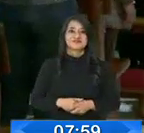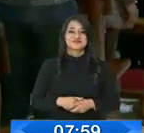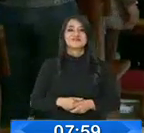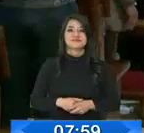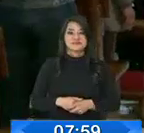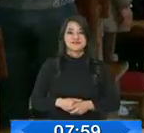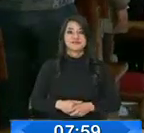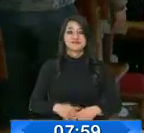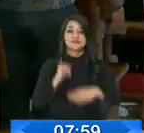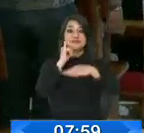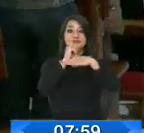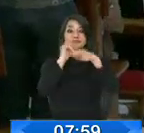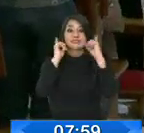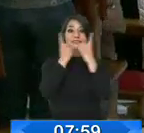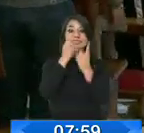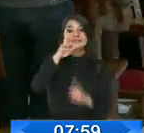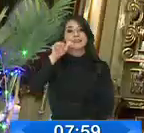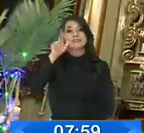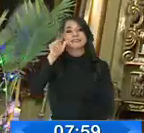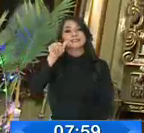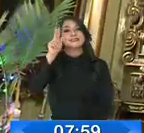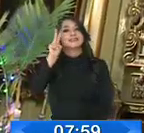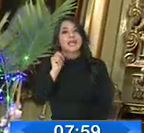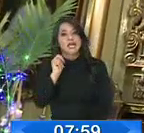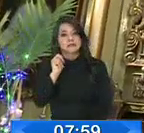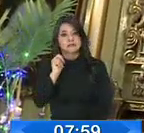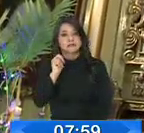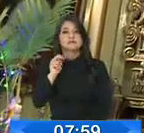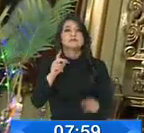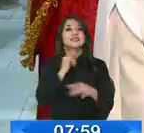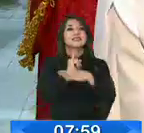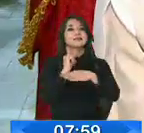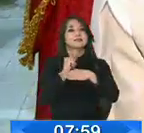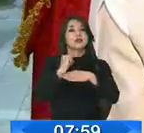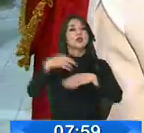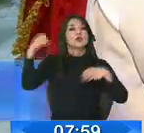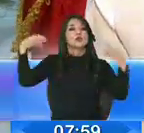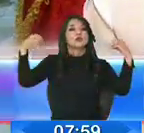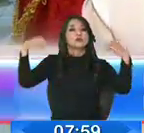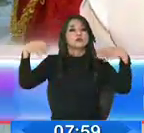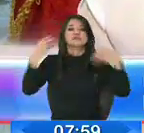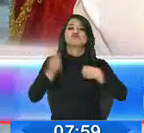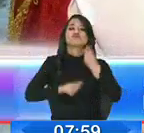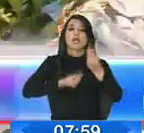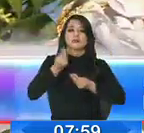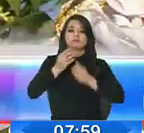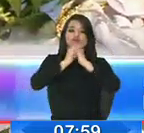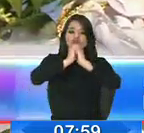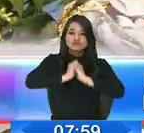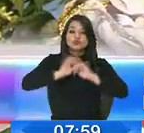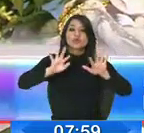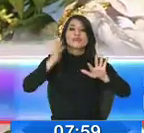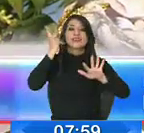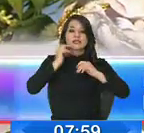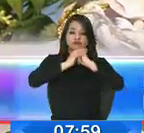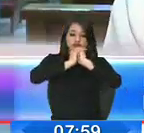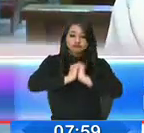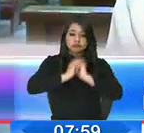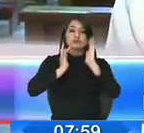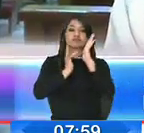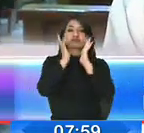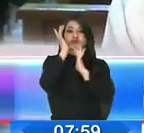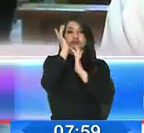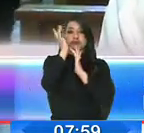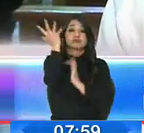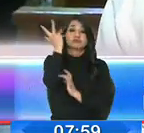La iglesia de San Sebastián, o más conocida como la de las Luces, está realizando la novena del niño Jesús. Es una